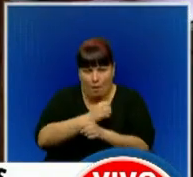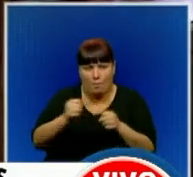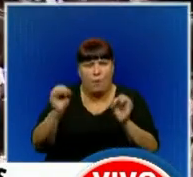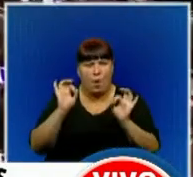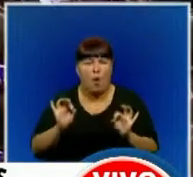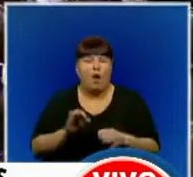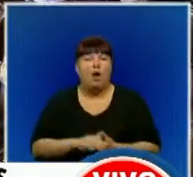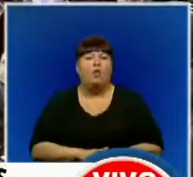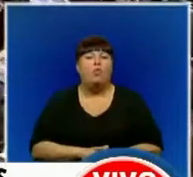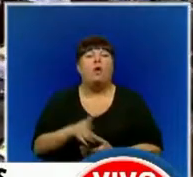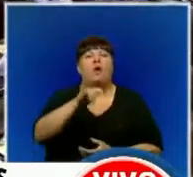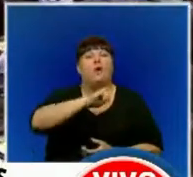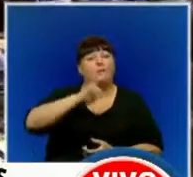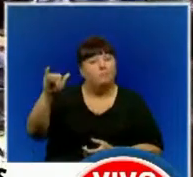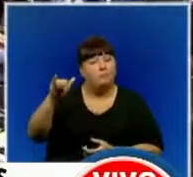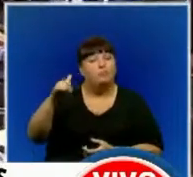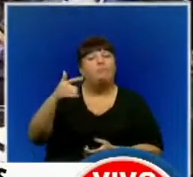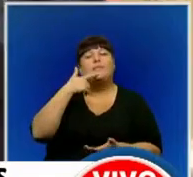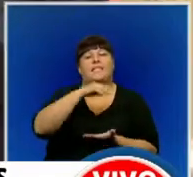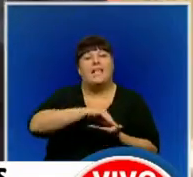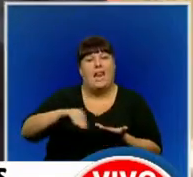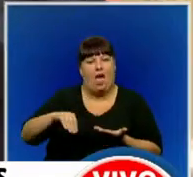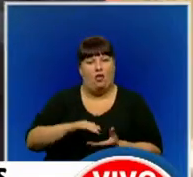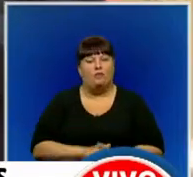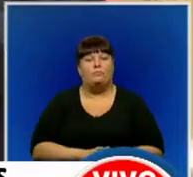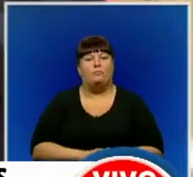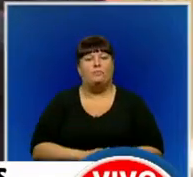se comunicará el honorable senado